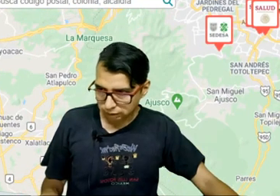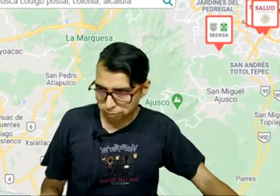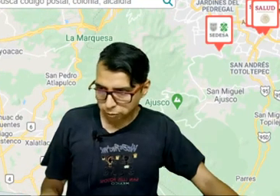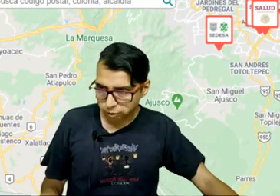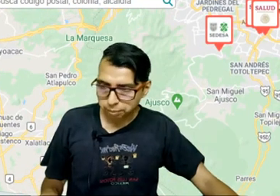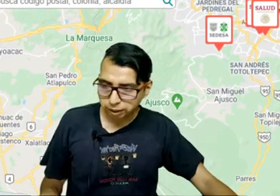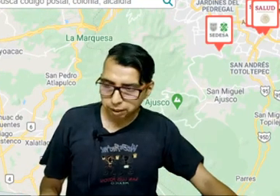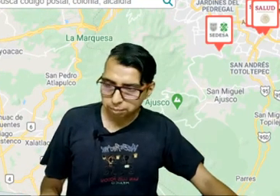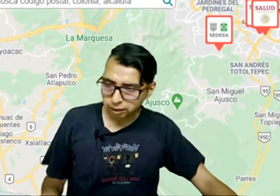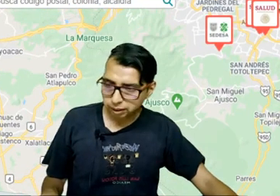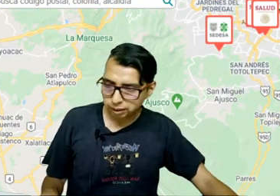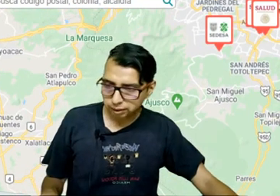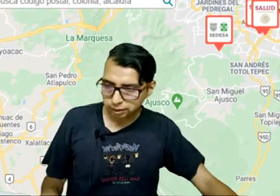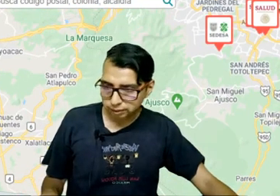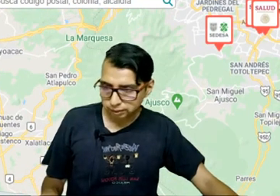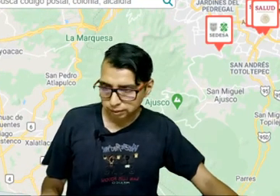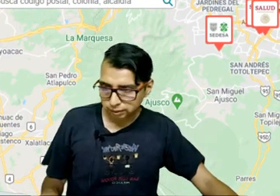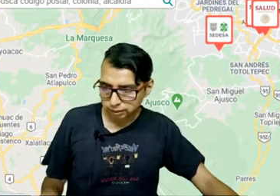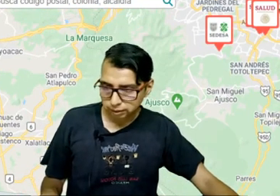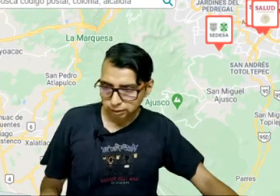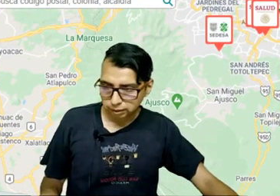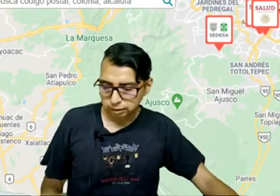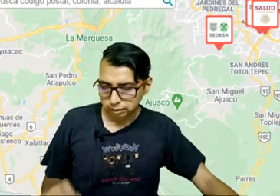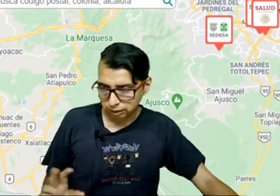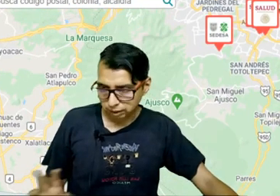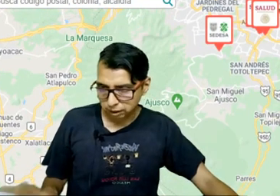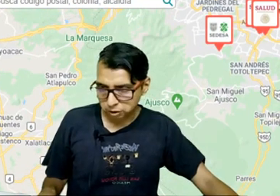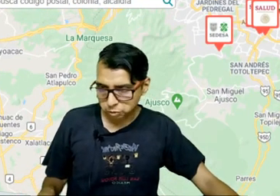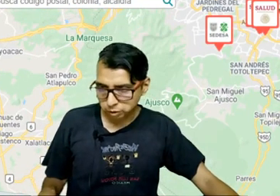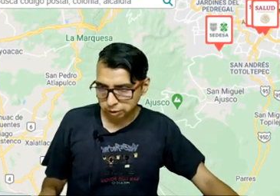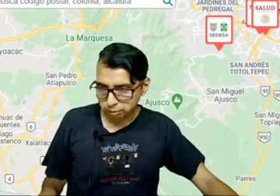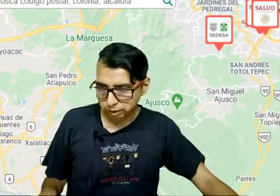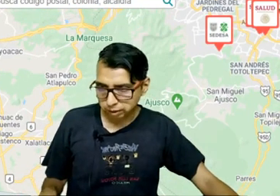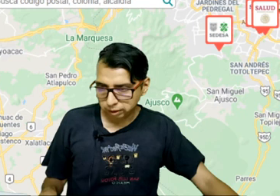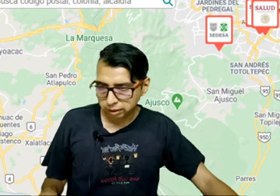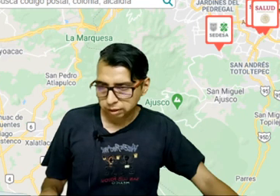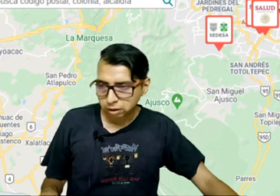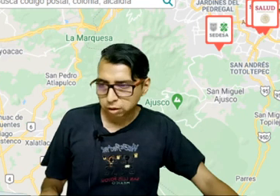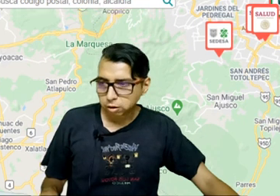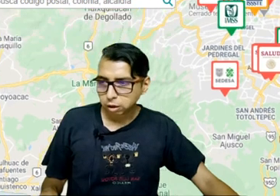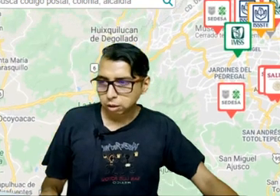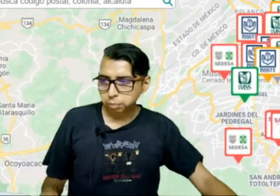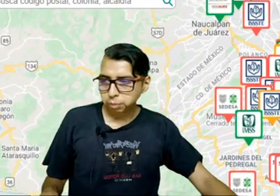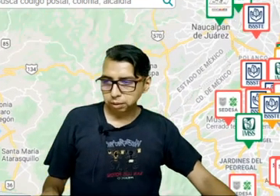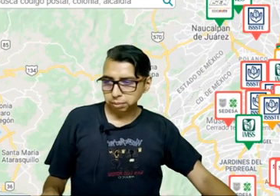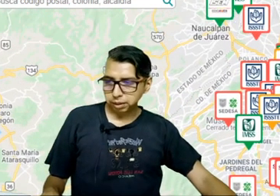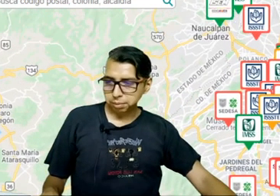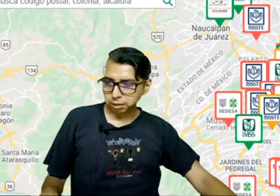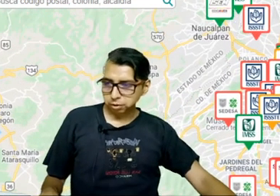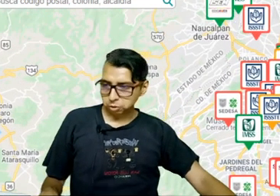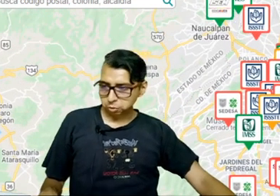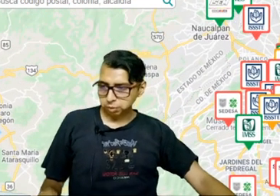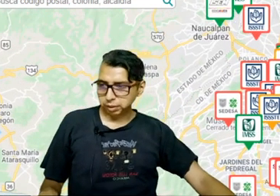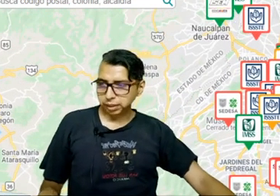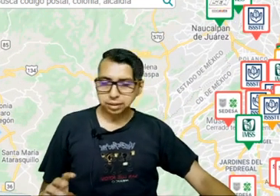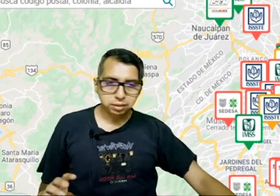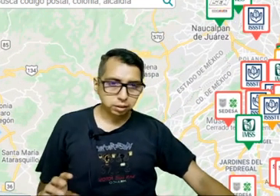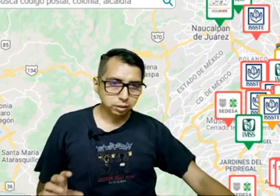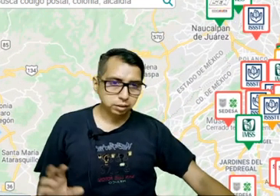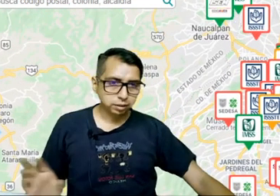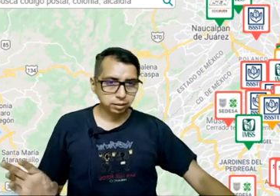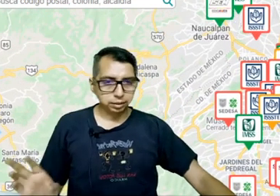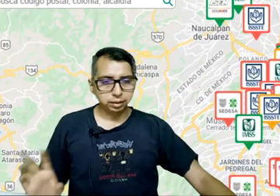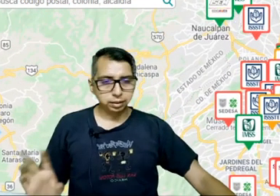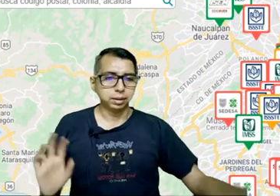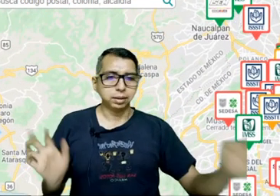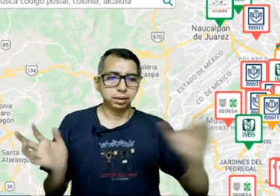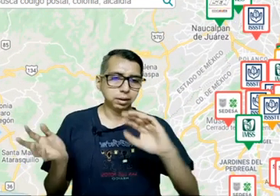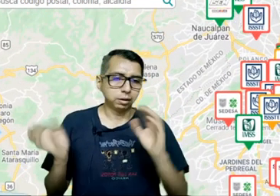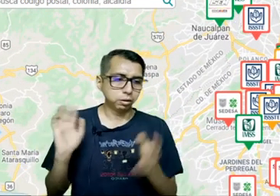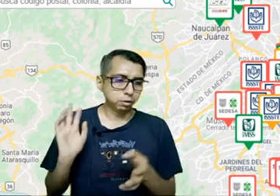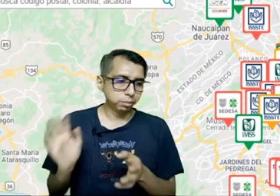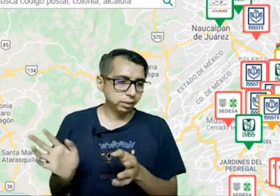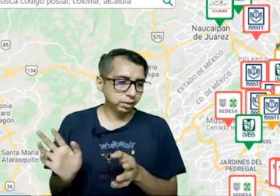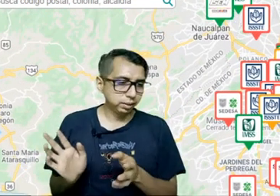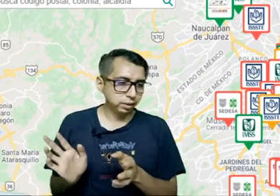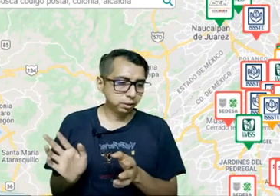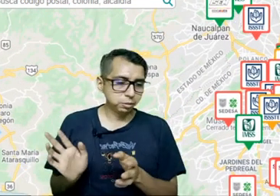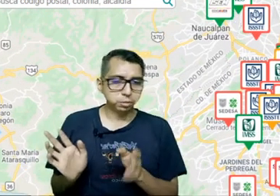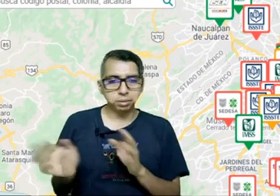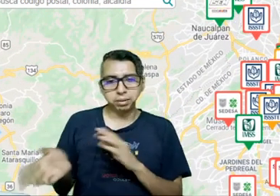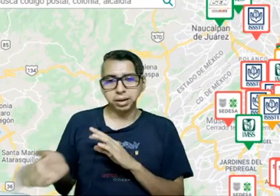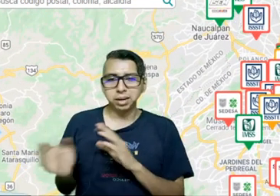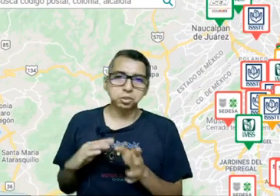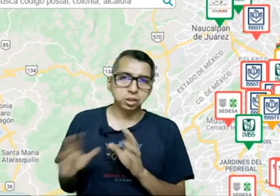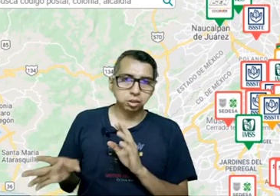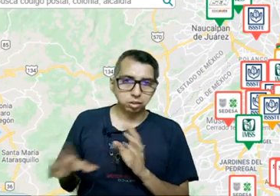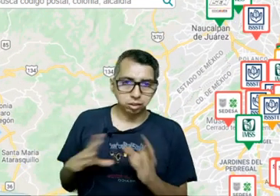usted por la mecánica tiene disponibilidad como pueden ver hay varios hospitales que que en color verde